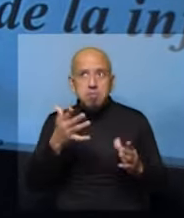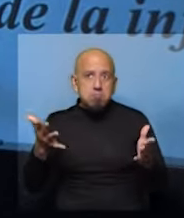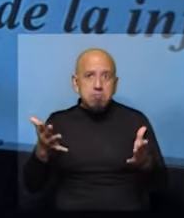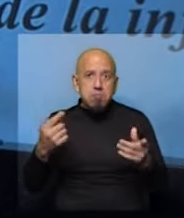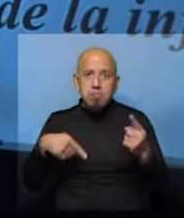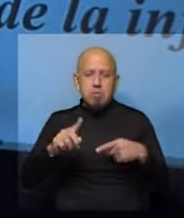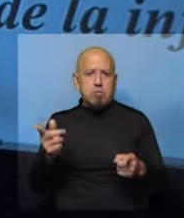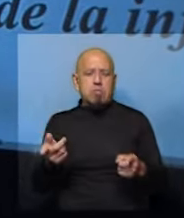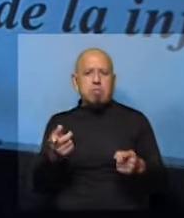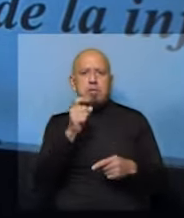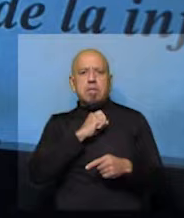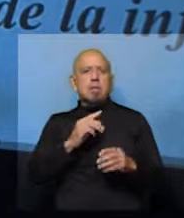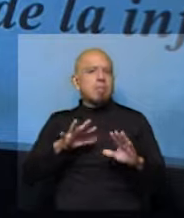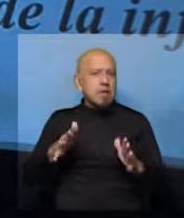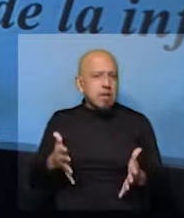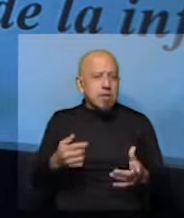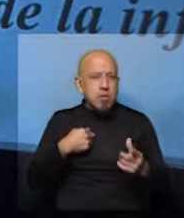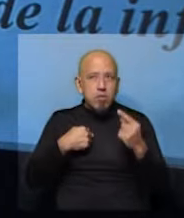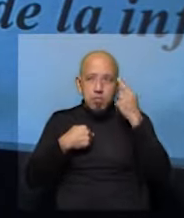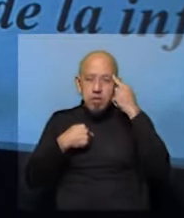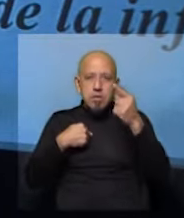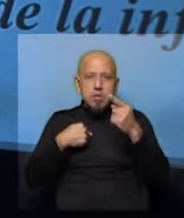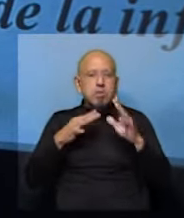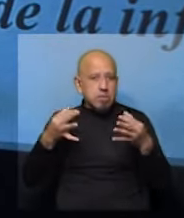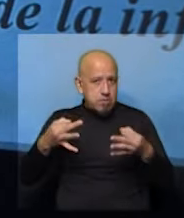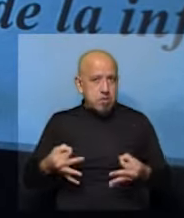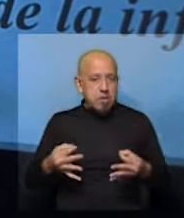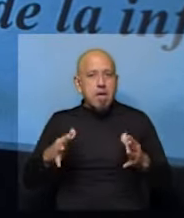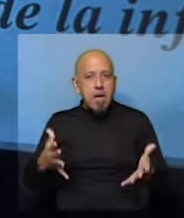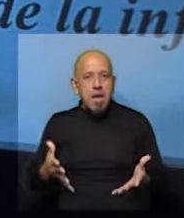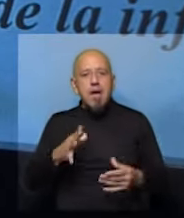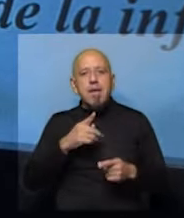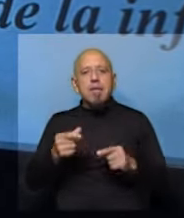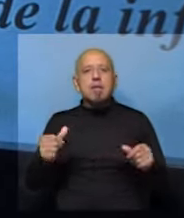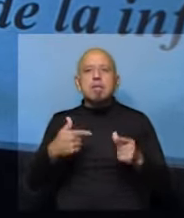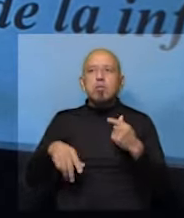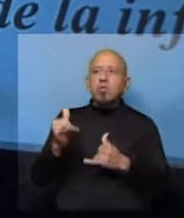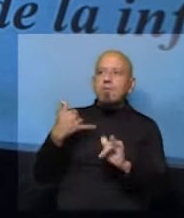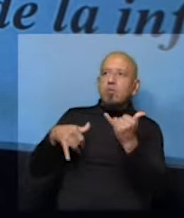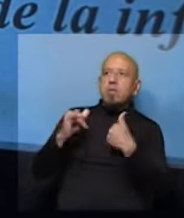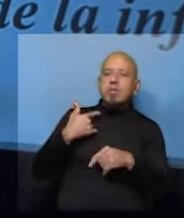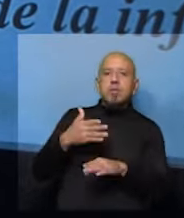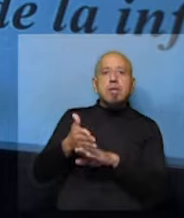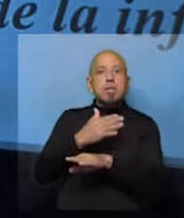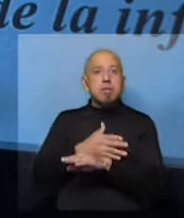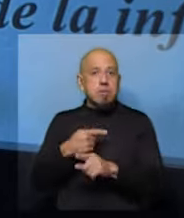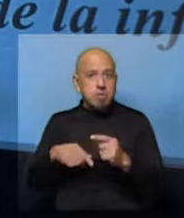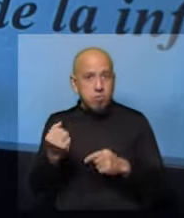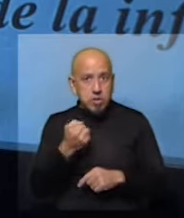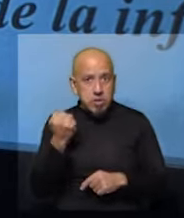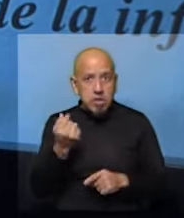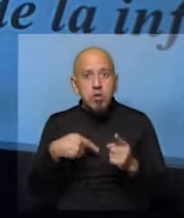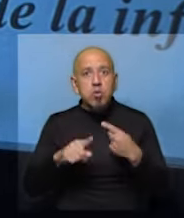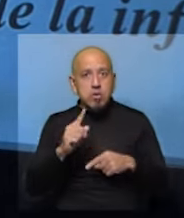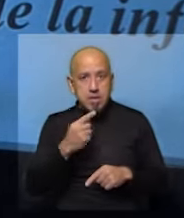son una falacia para que este razonamiento sea universal y verdadero deberíamos tener una información previa que no es menor y yo le